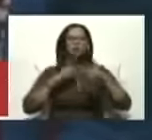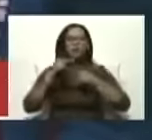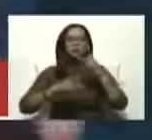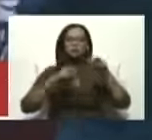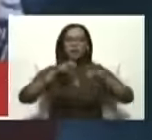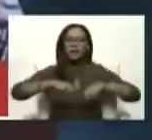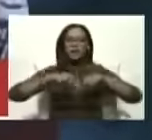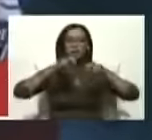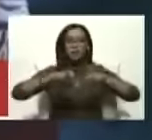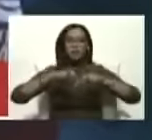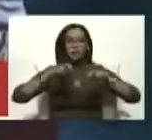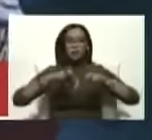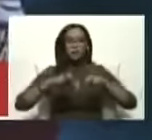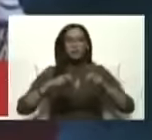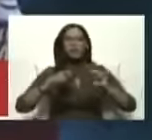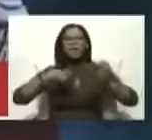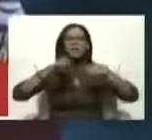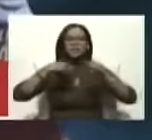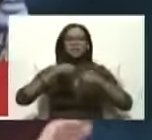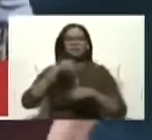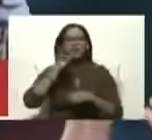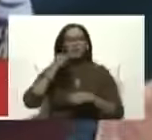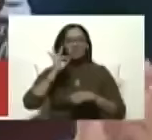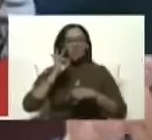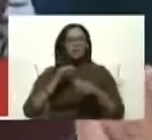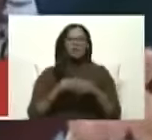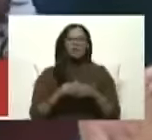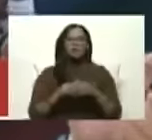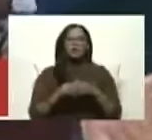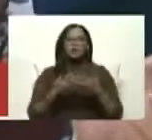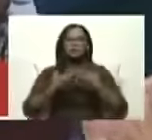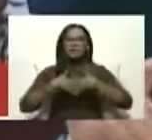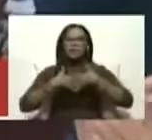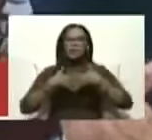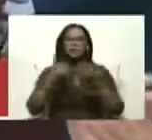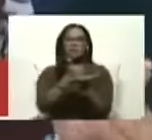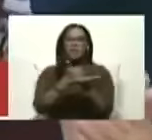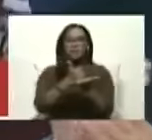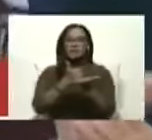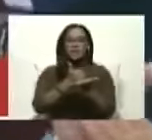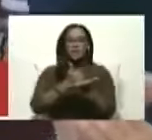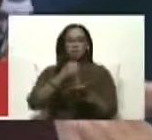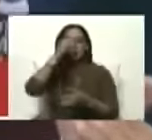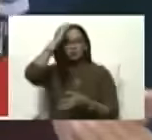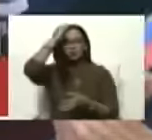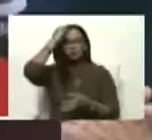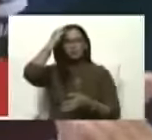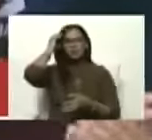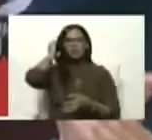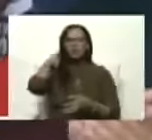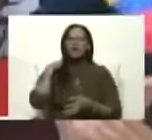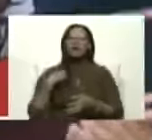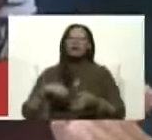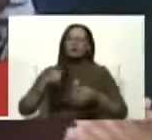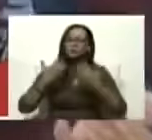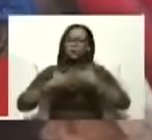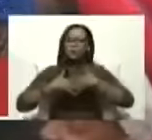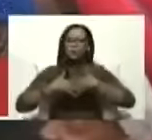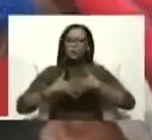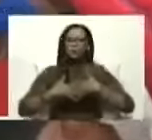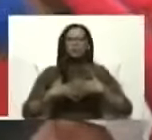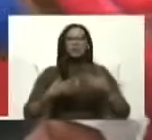agrícola, exportando café, con su industria farmacéutica, con su industria del plástico,